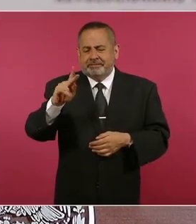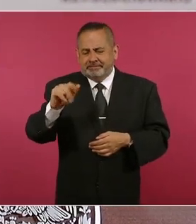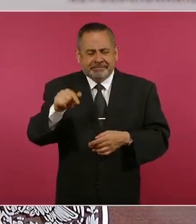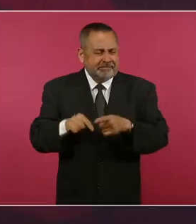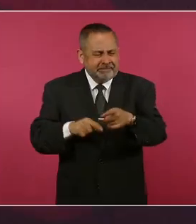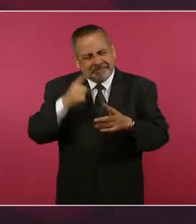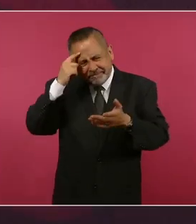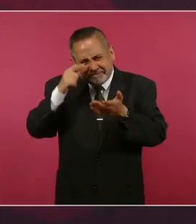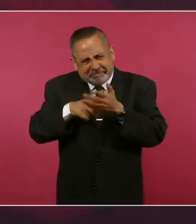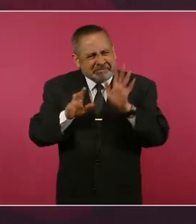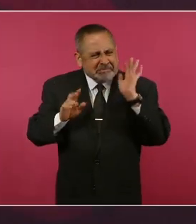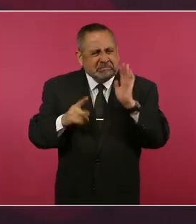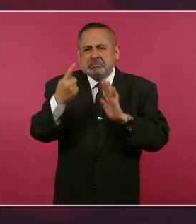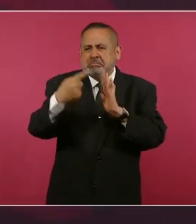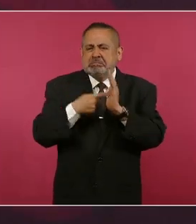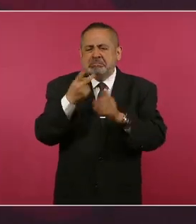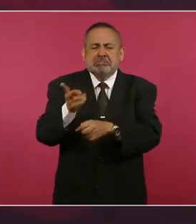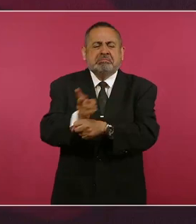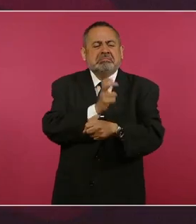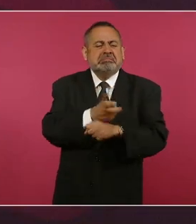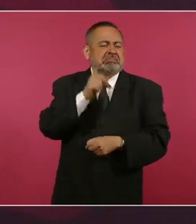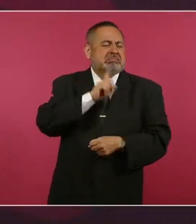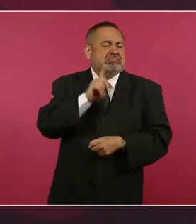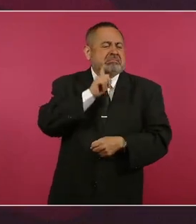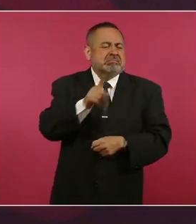invitaron a una periodista